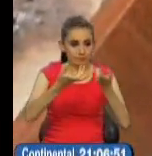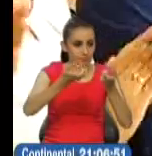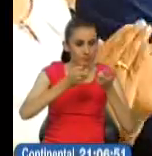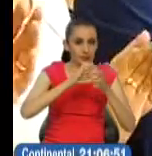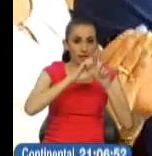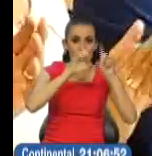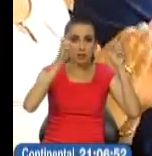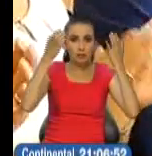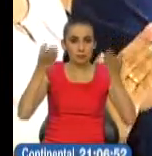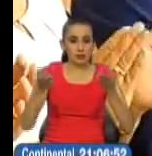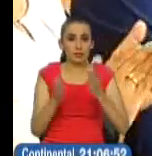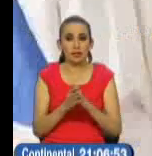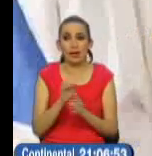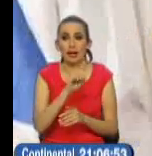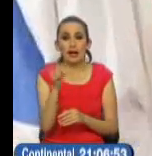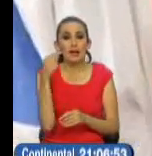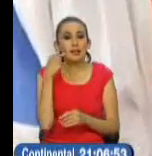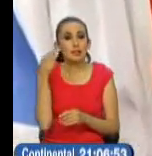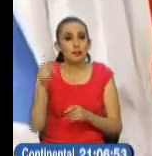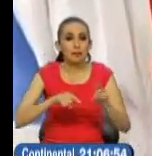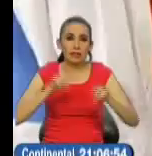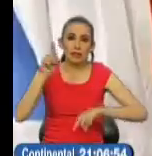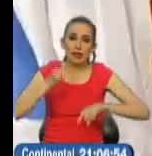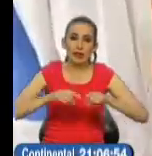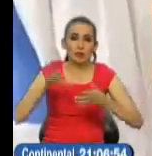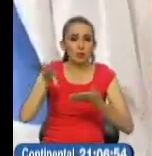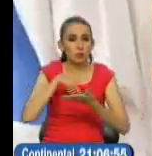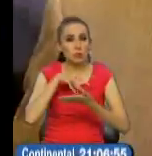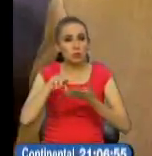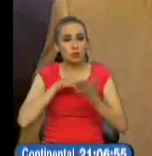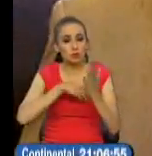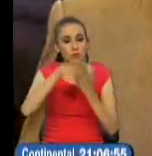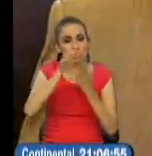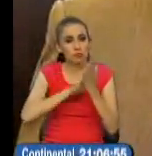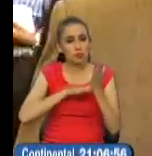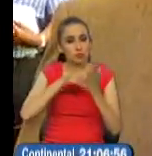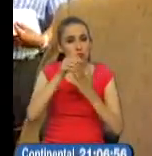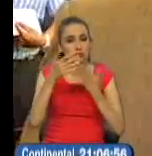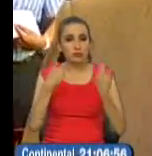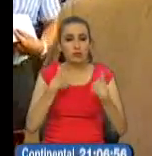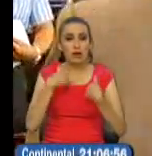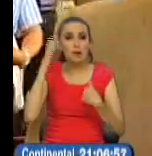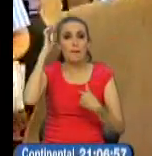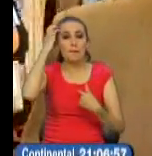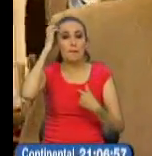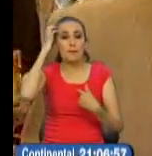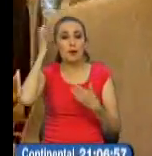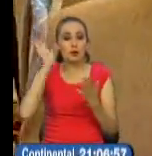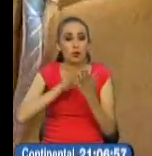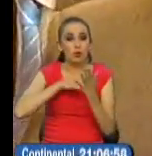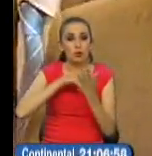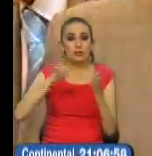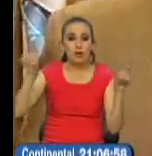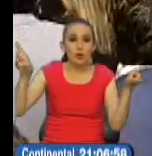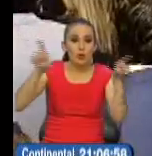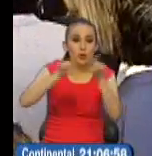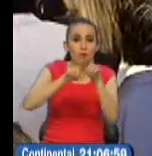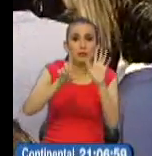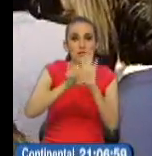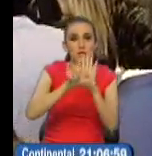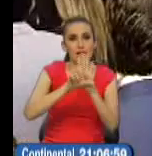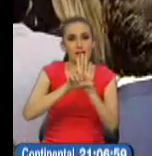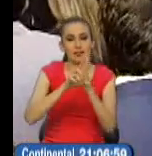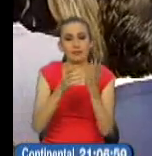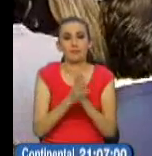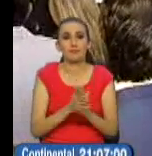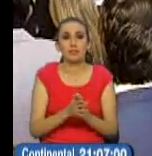país. Ahí también se escuchó varias inquietudes del sector artesanal. La mayor preocupación de nuestro sector artesanal es la unificación de la ley. Encuentro